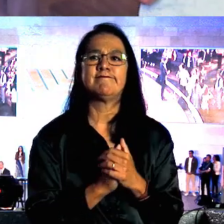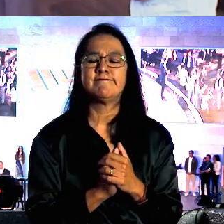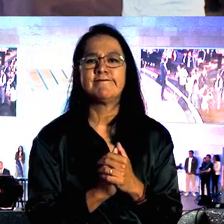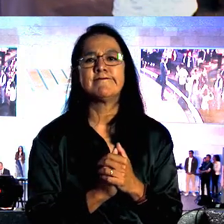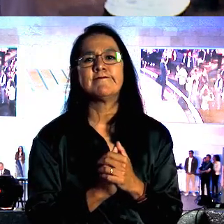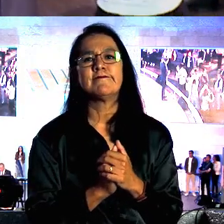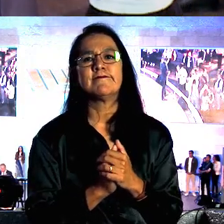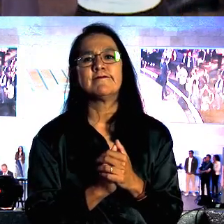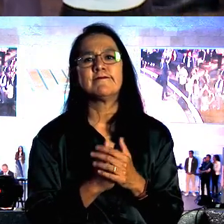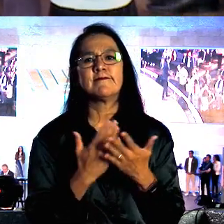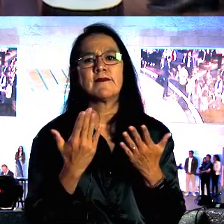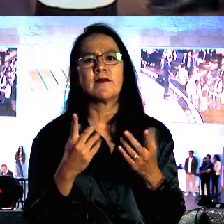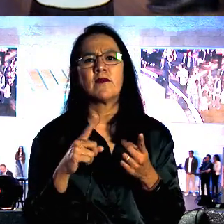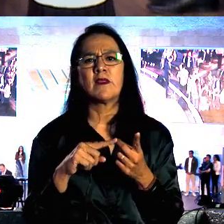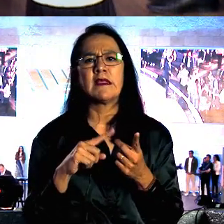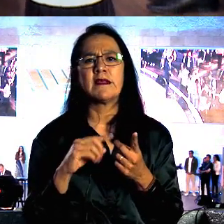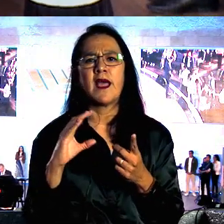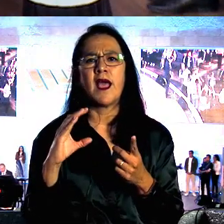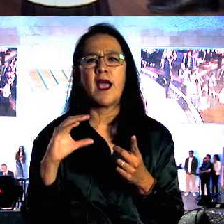Camerino donde está Camerino